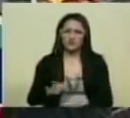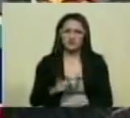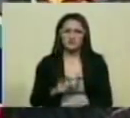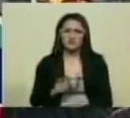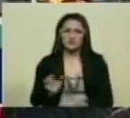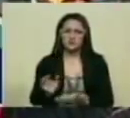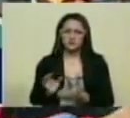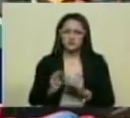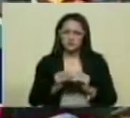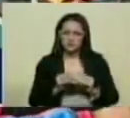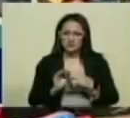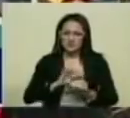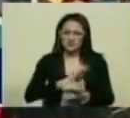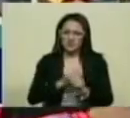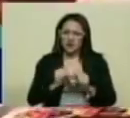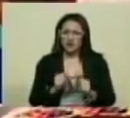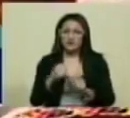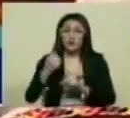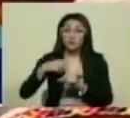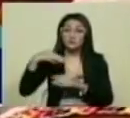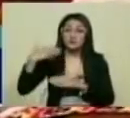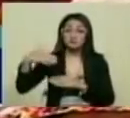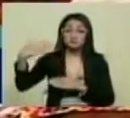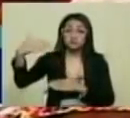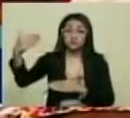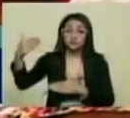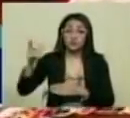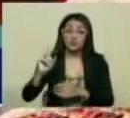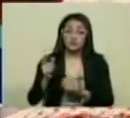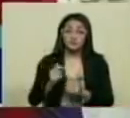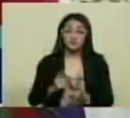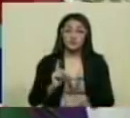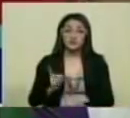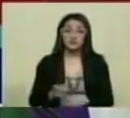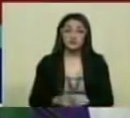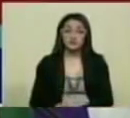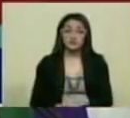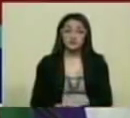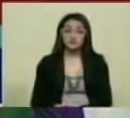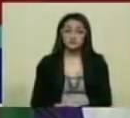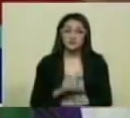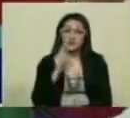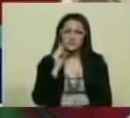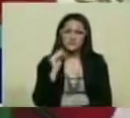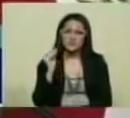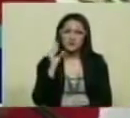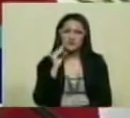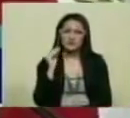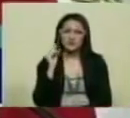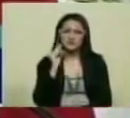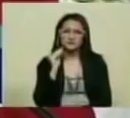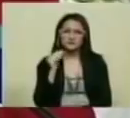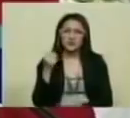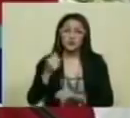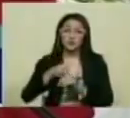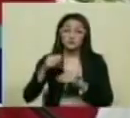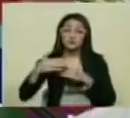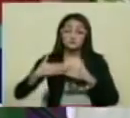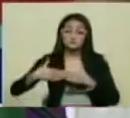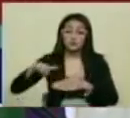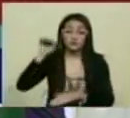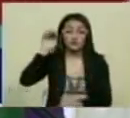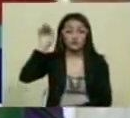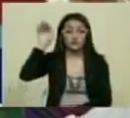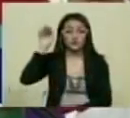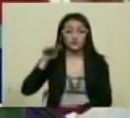fuerza para las luchas que vienen. Acumulemos experiencias, todas las experiencias para las luchas que vienen. Y